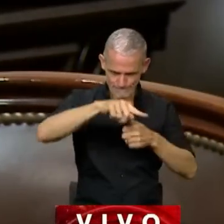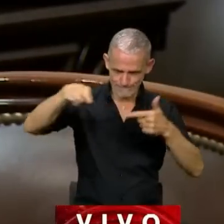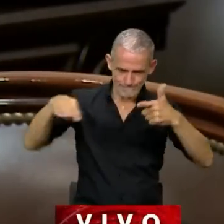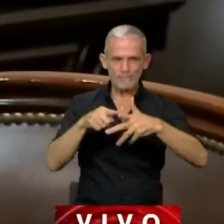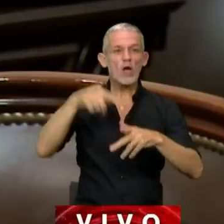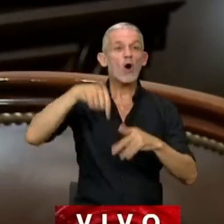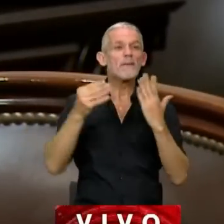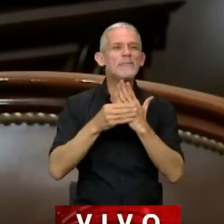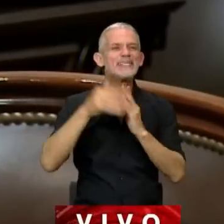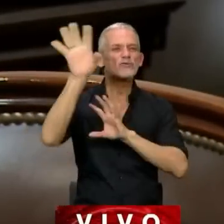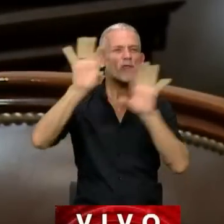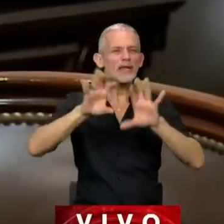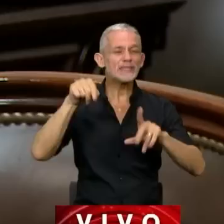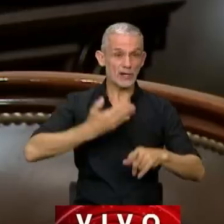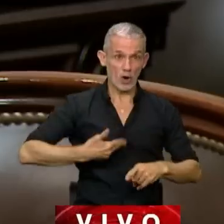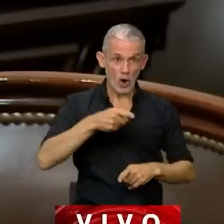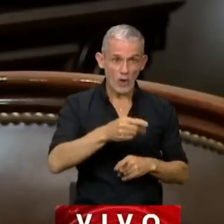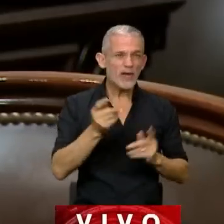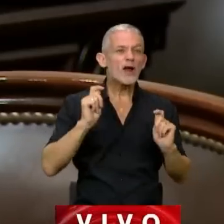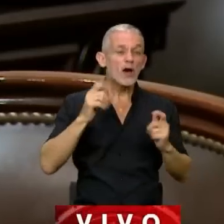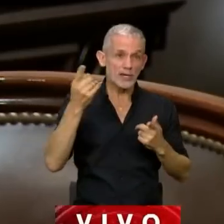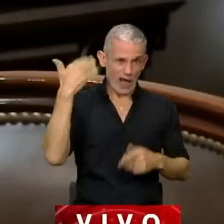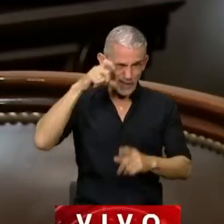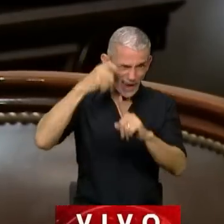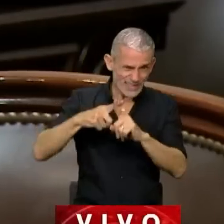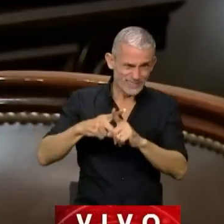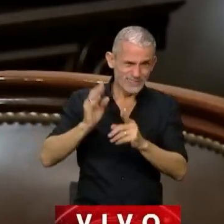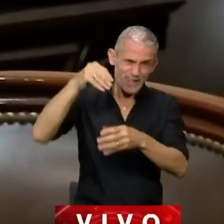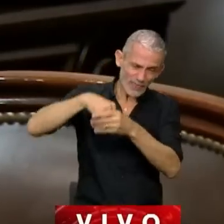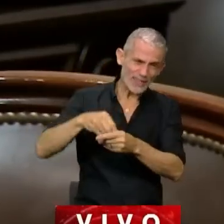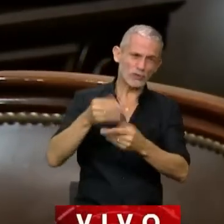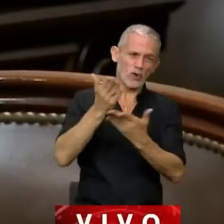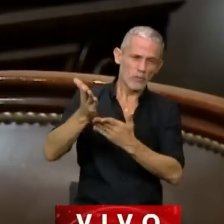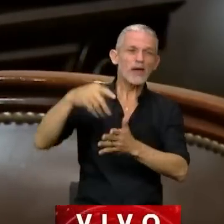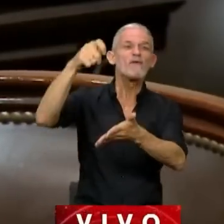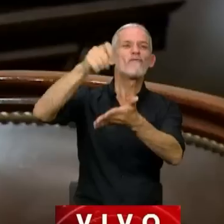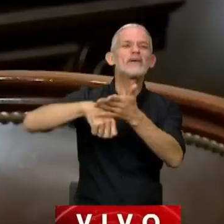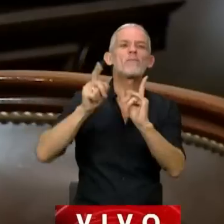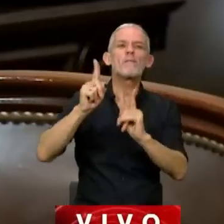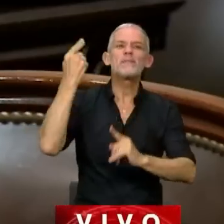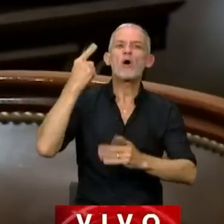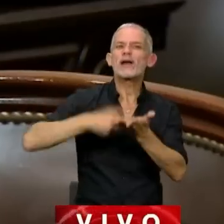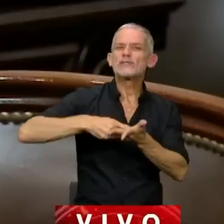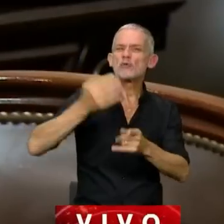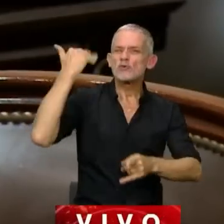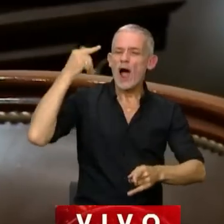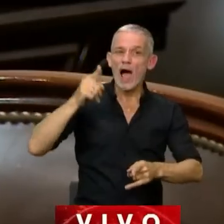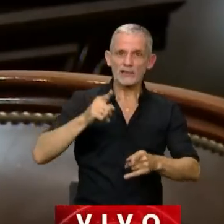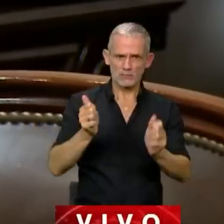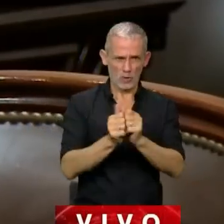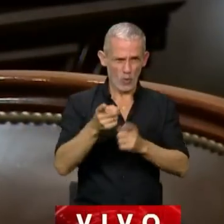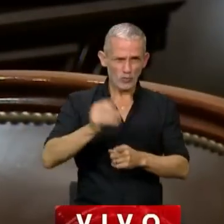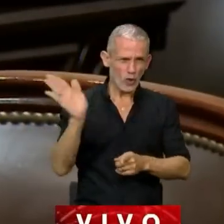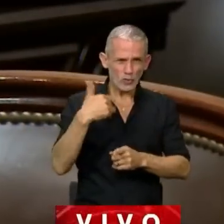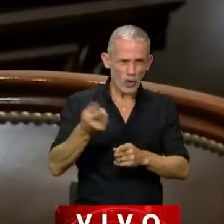el ministro de Interior de este gobierno, era consejero de la magistratura y firmó la resolución juntamente